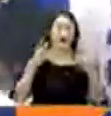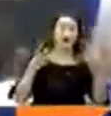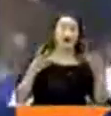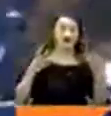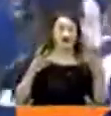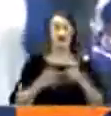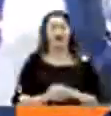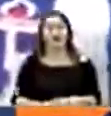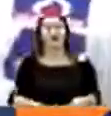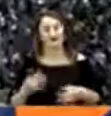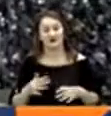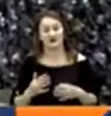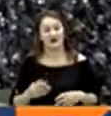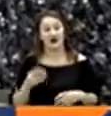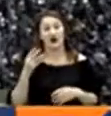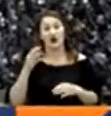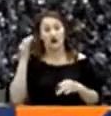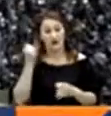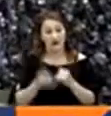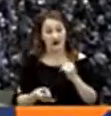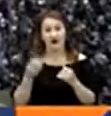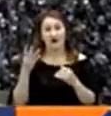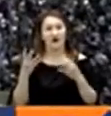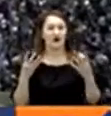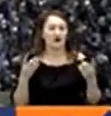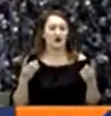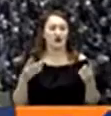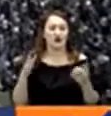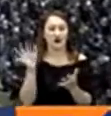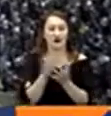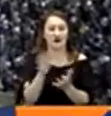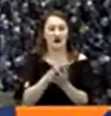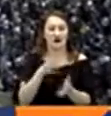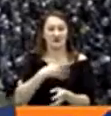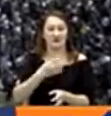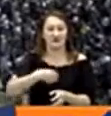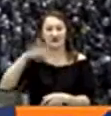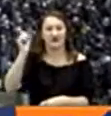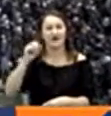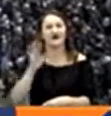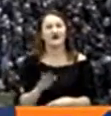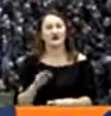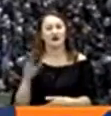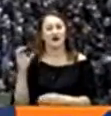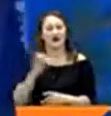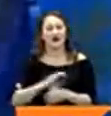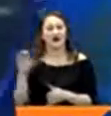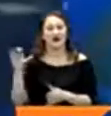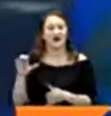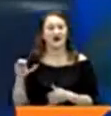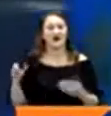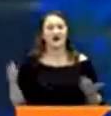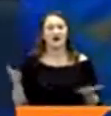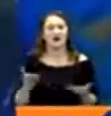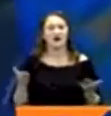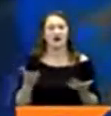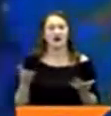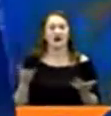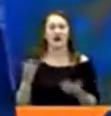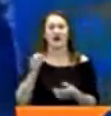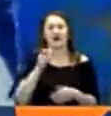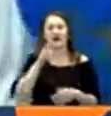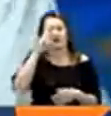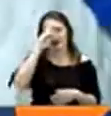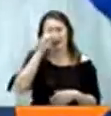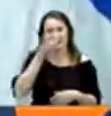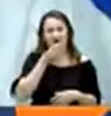serie final terminó 4-1 y con el título Caimanes será el representante de Colombia en la Serie del Caribe que se jugará en República Dominicana desde